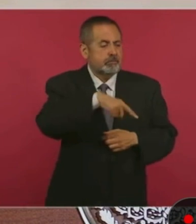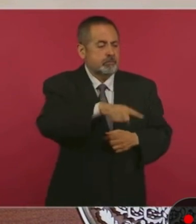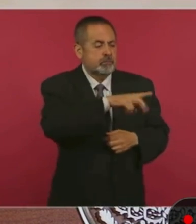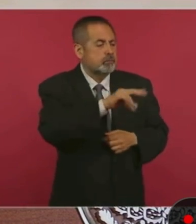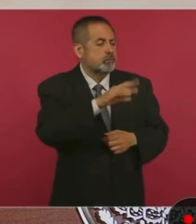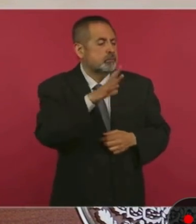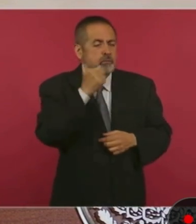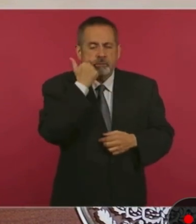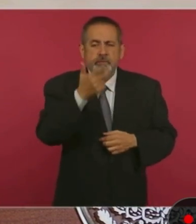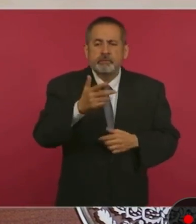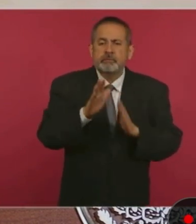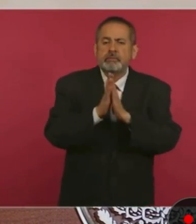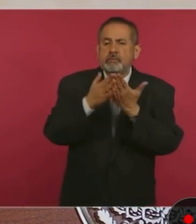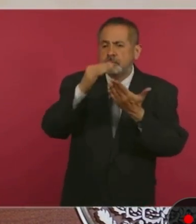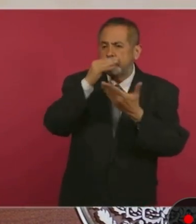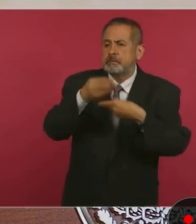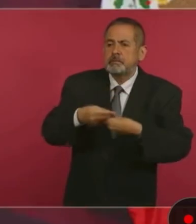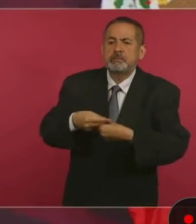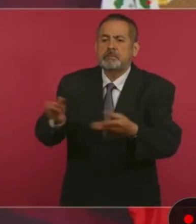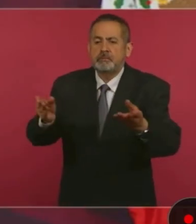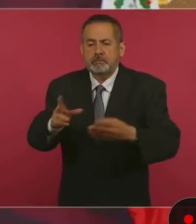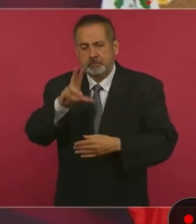texto.